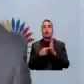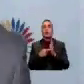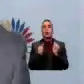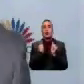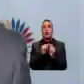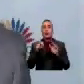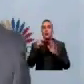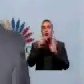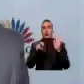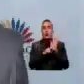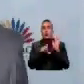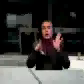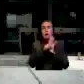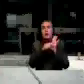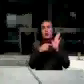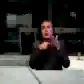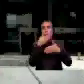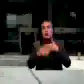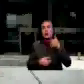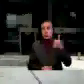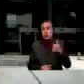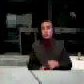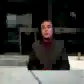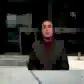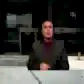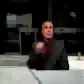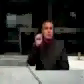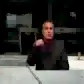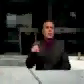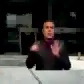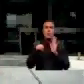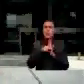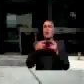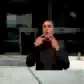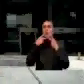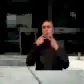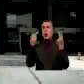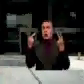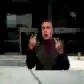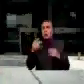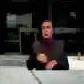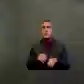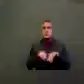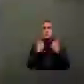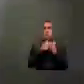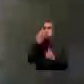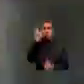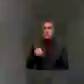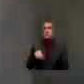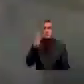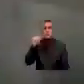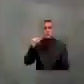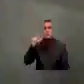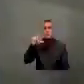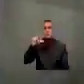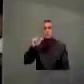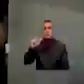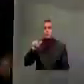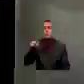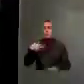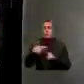base a la normativa legal y al debido proceso lo que sí se critica son las declaraciones que dio la asambleísta bella jiménez